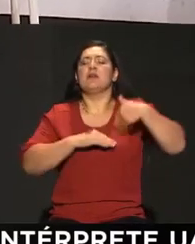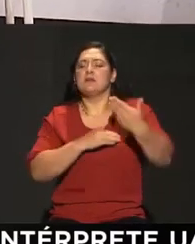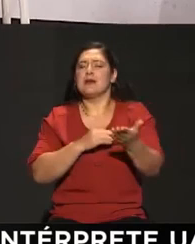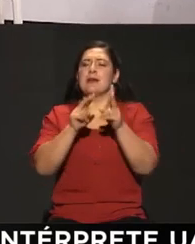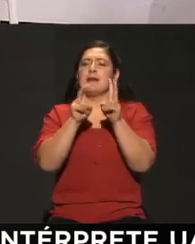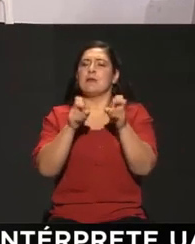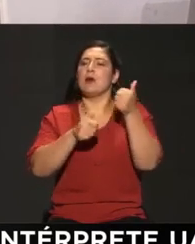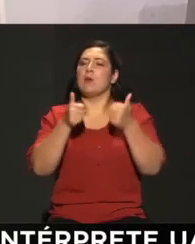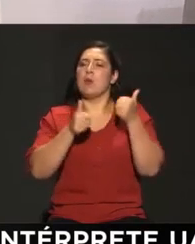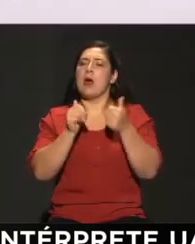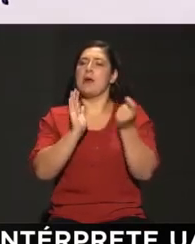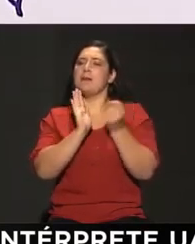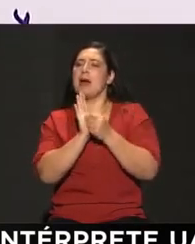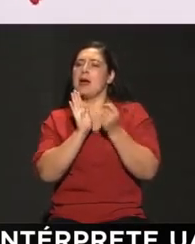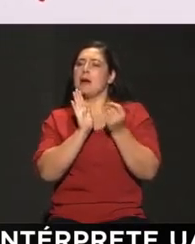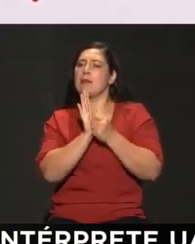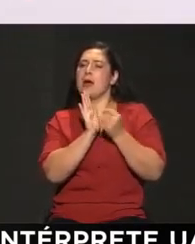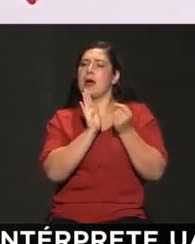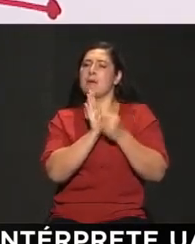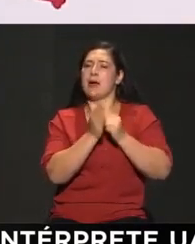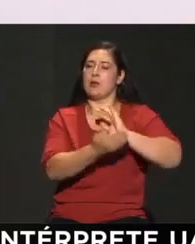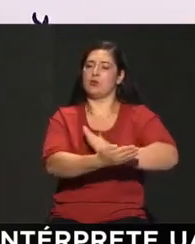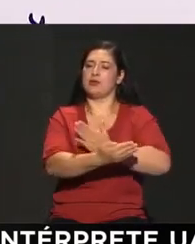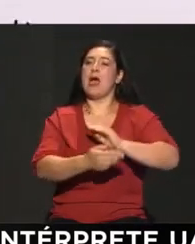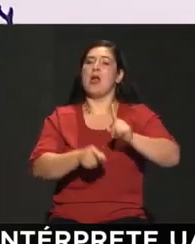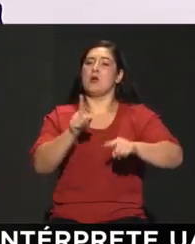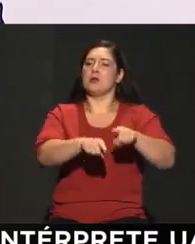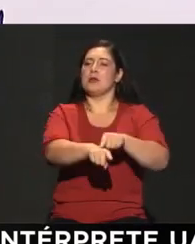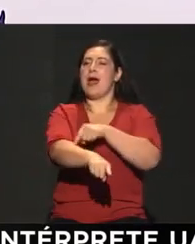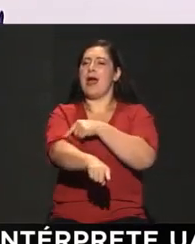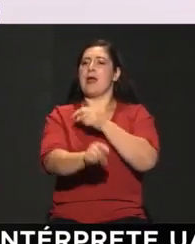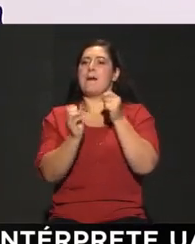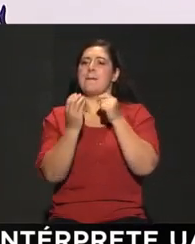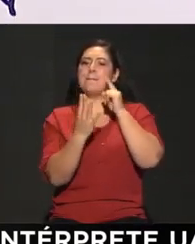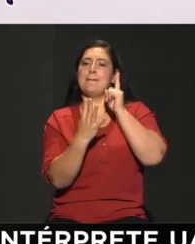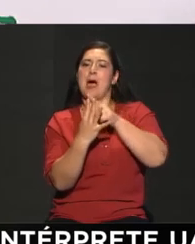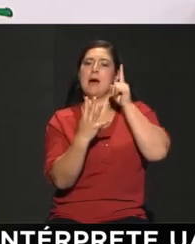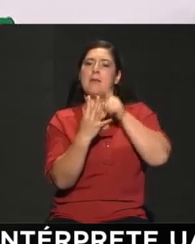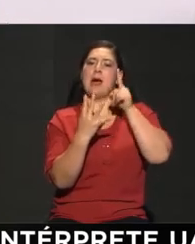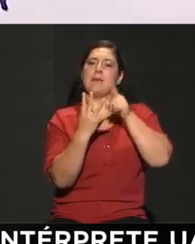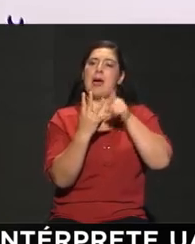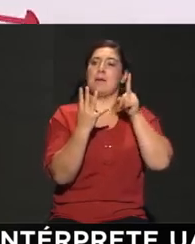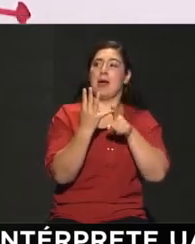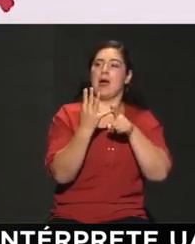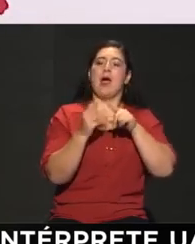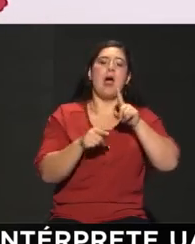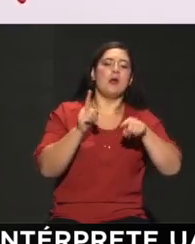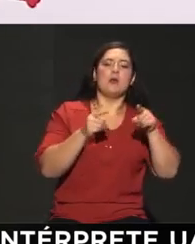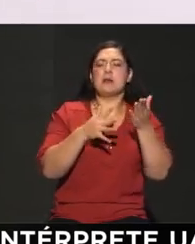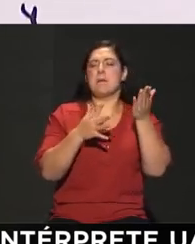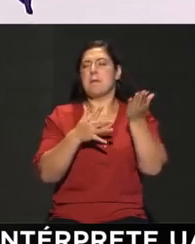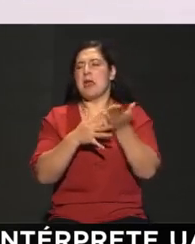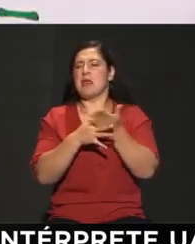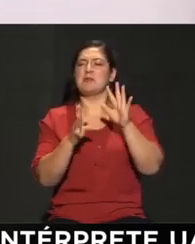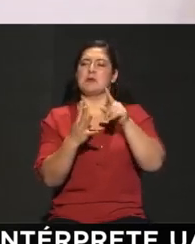de duraciones, que sé que lo recuerdan muy bien. Hay unas duraciones largas que duran 4 tiempos o 4 conteos, hay duraciones